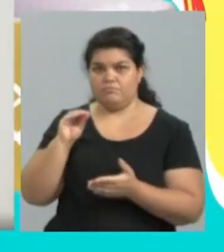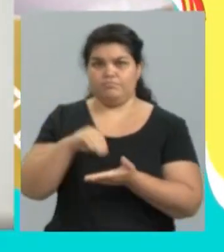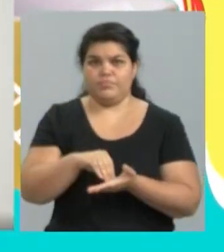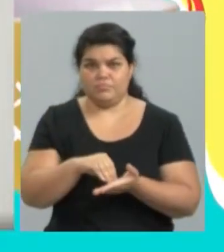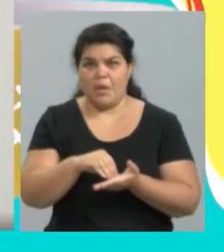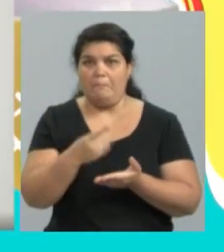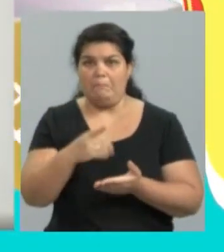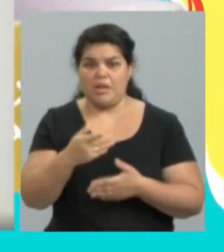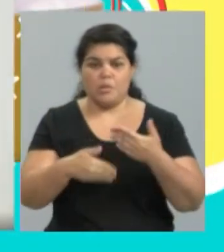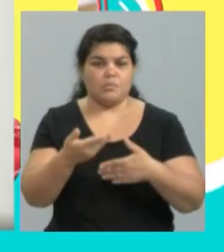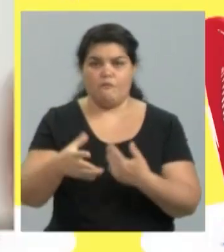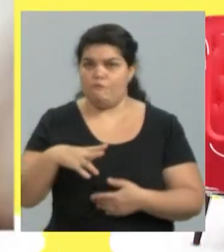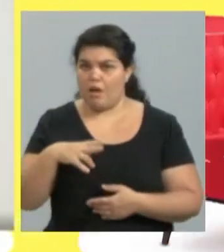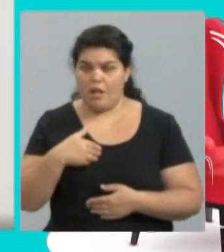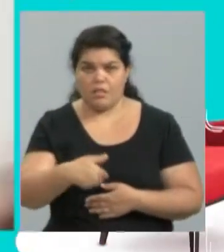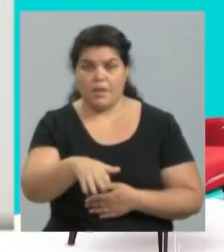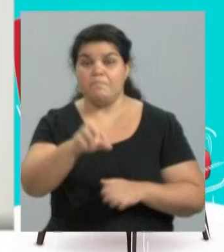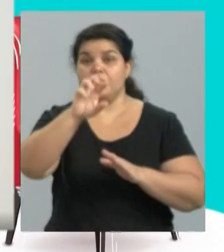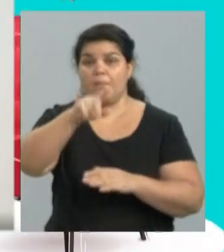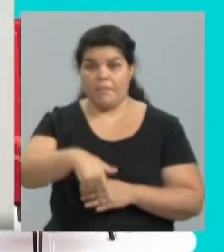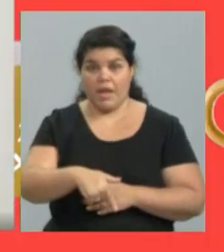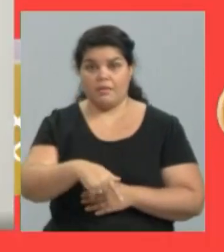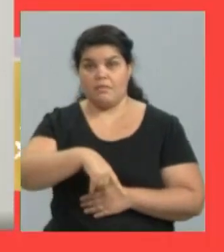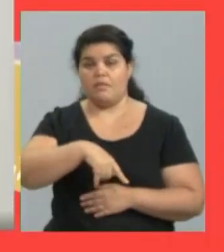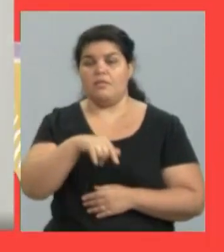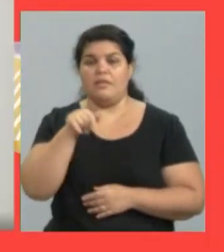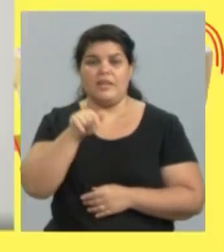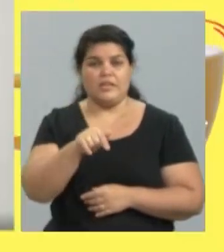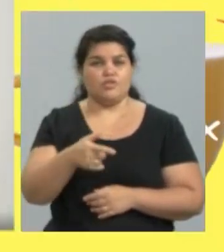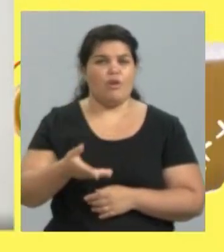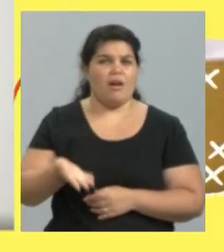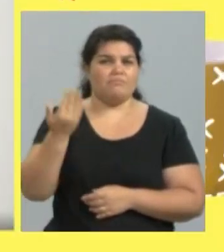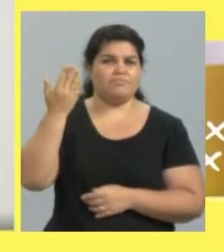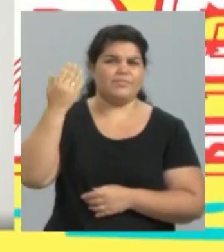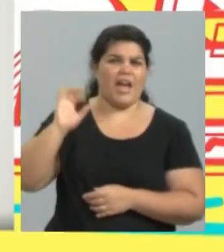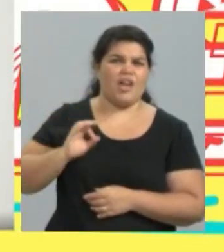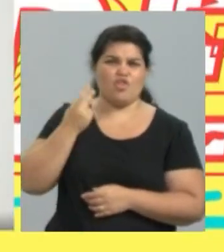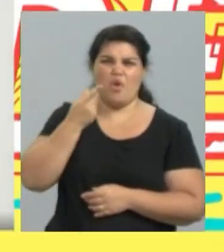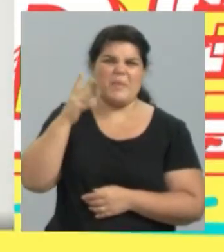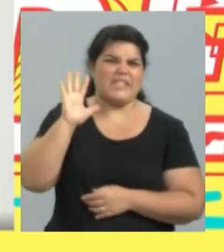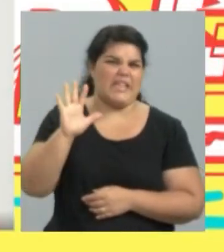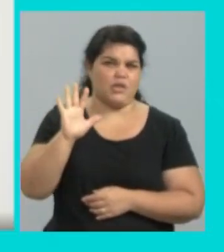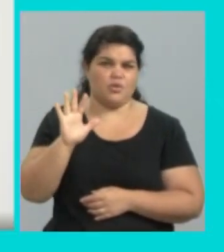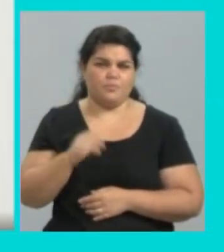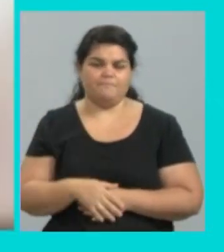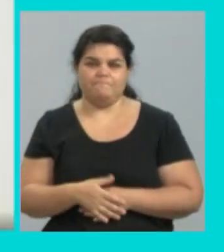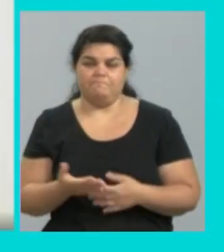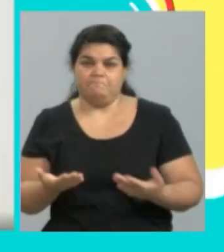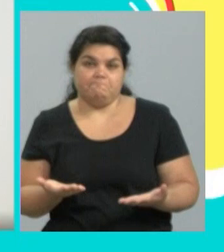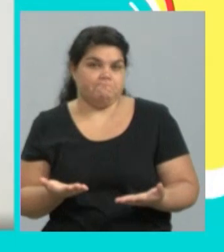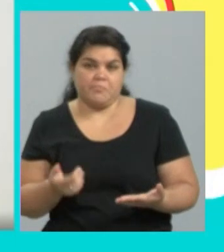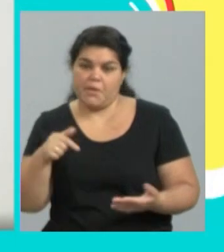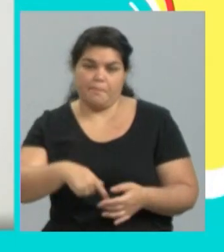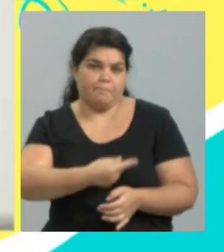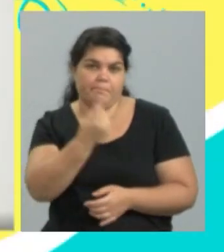la Discriminación que tenemos, con el cual nos manejamos, es el del 2005. Claro. Así que nada,